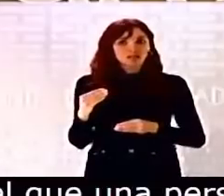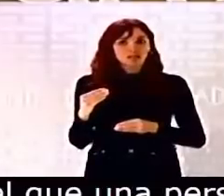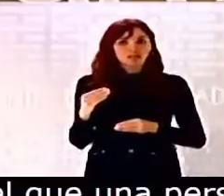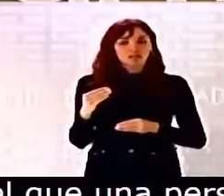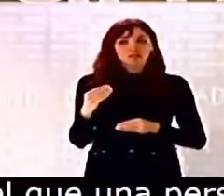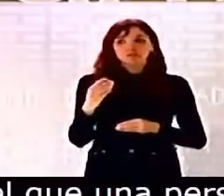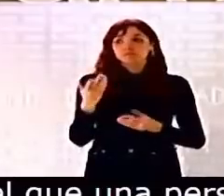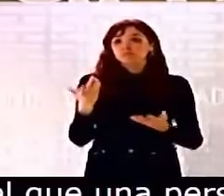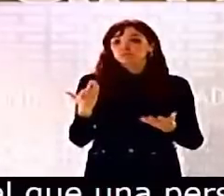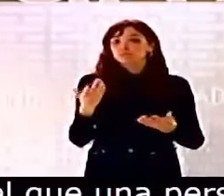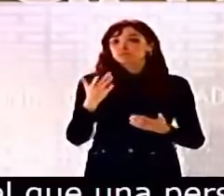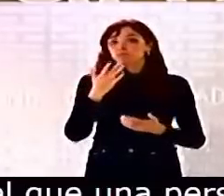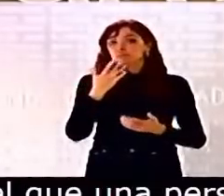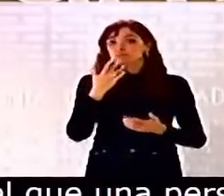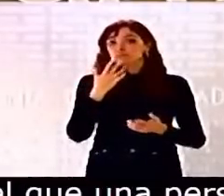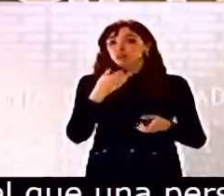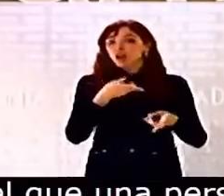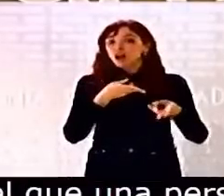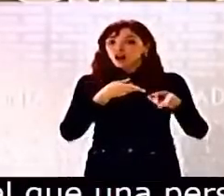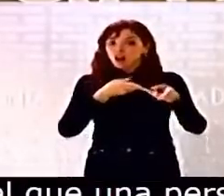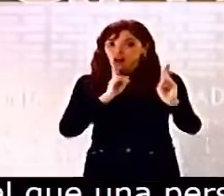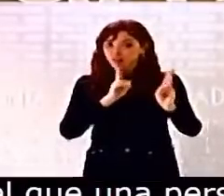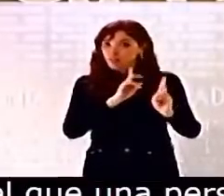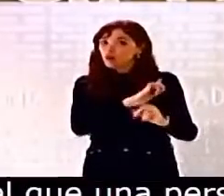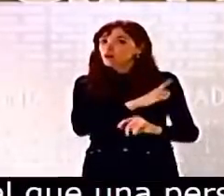entre la que se encuentra la caza deportiva,